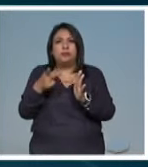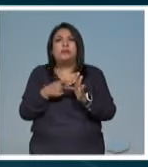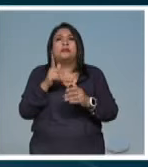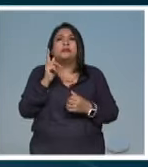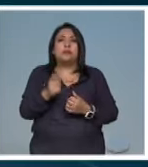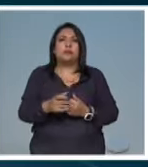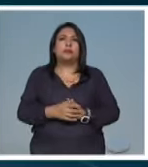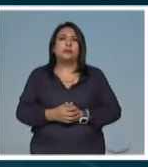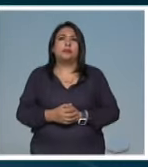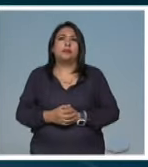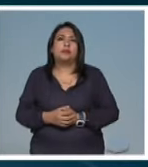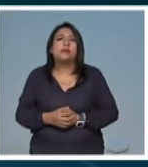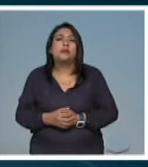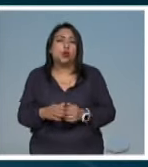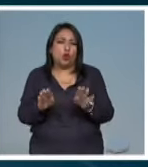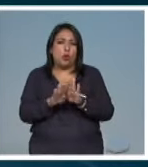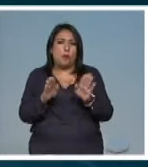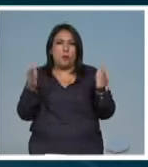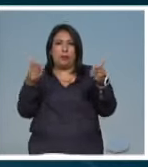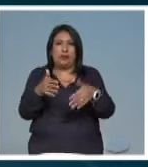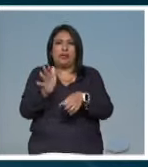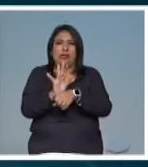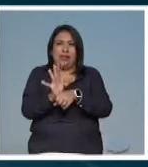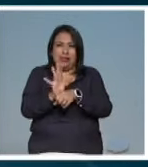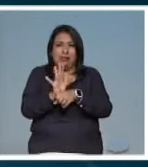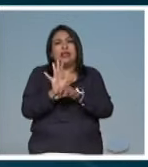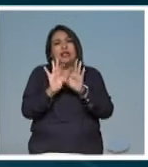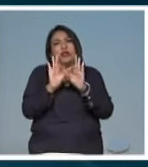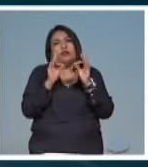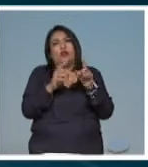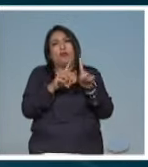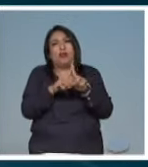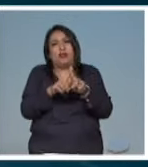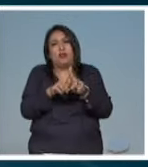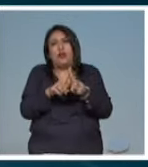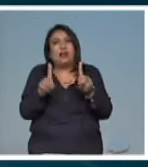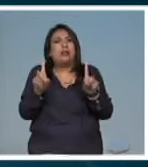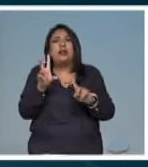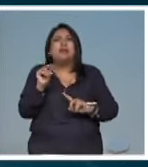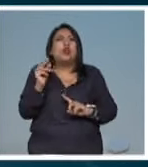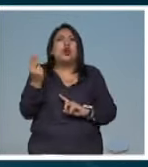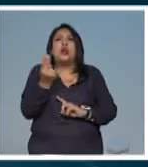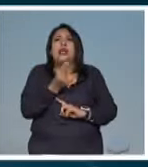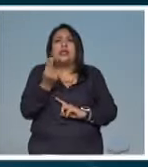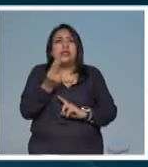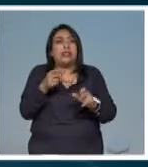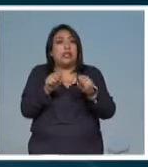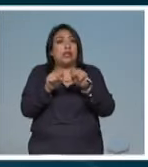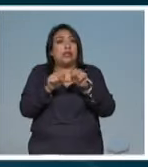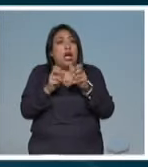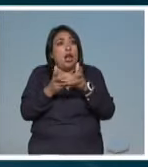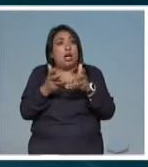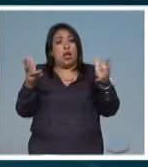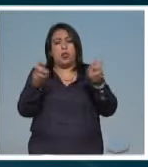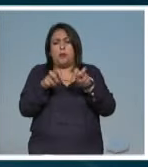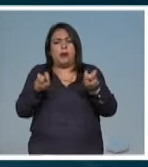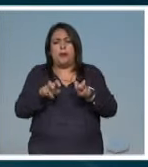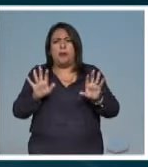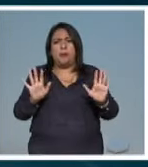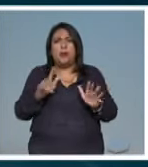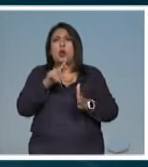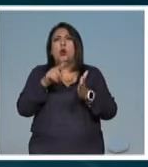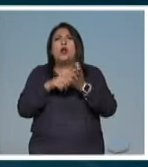son formas de presentar el cine de manera que no sea necesario tener las grandes salas cinematográficas. Esto